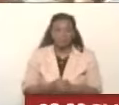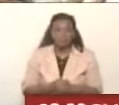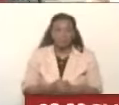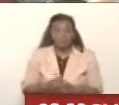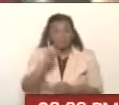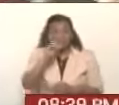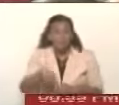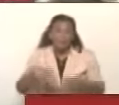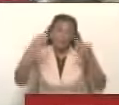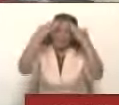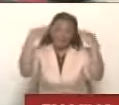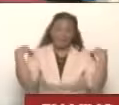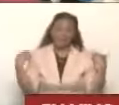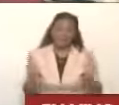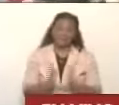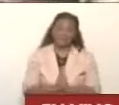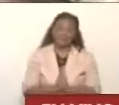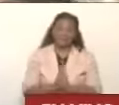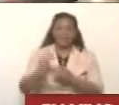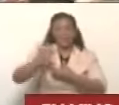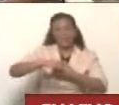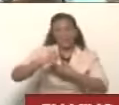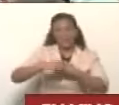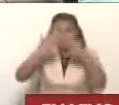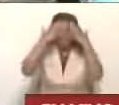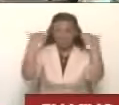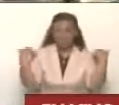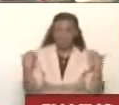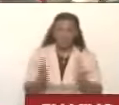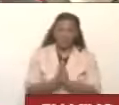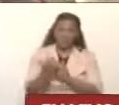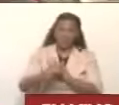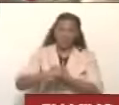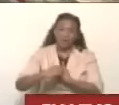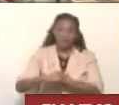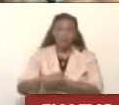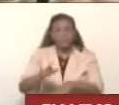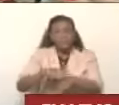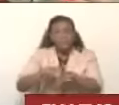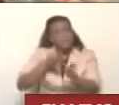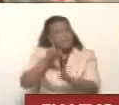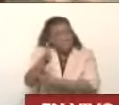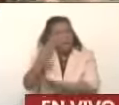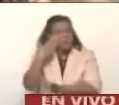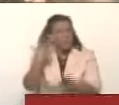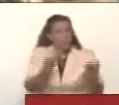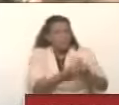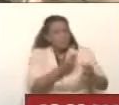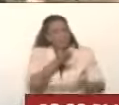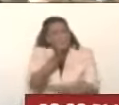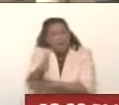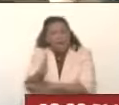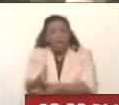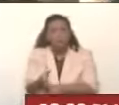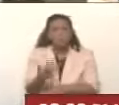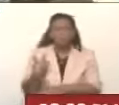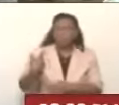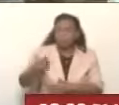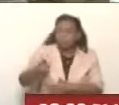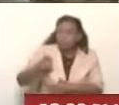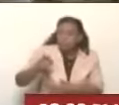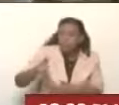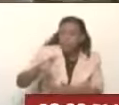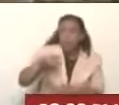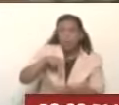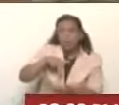Y la chinita. ¿Ah? Y entonces le dije, Silvia, vamos pues. Cuando vamos entrando, después de la